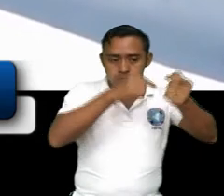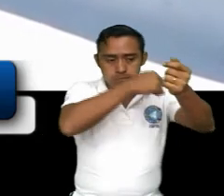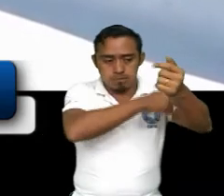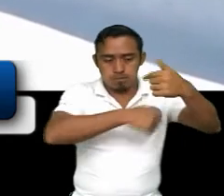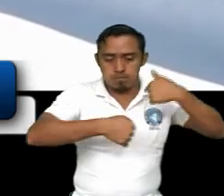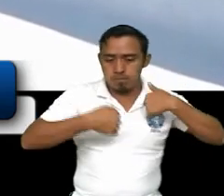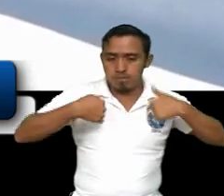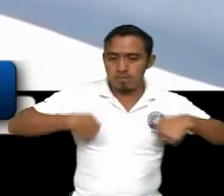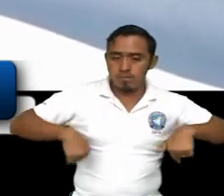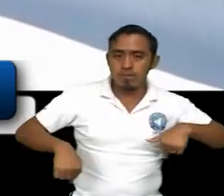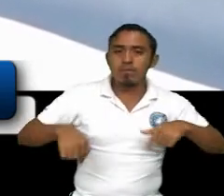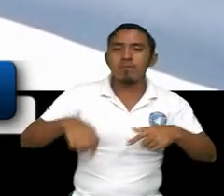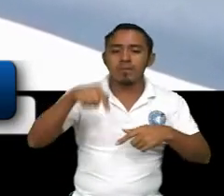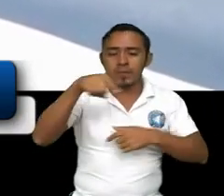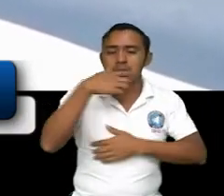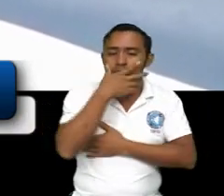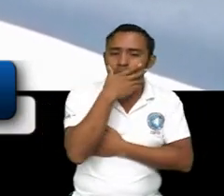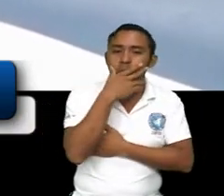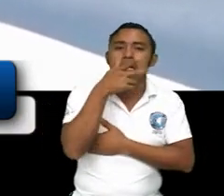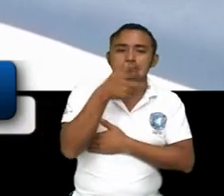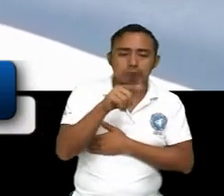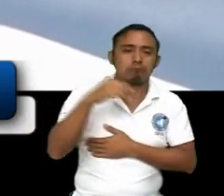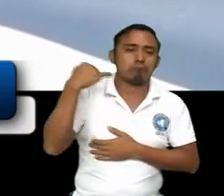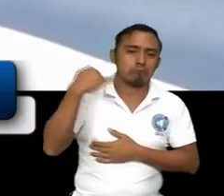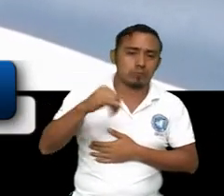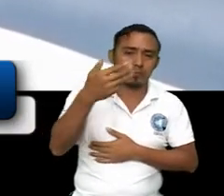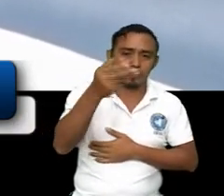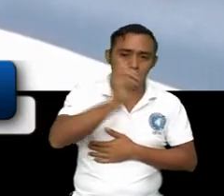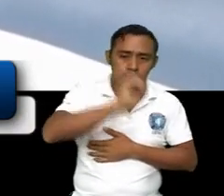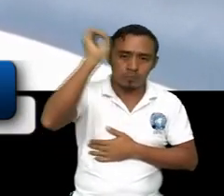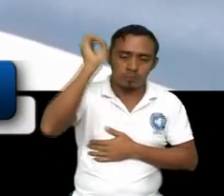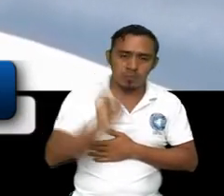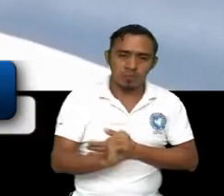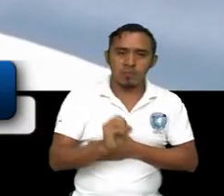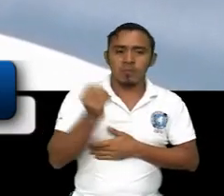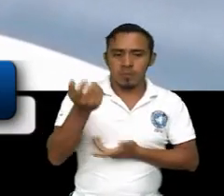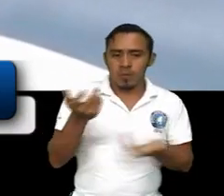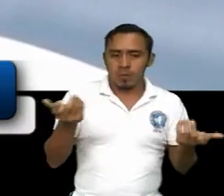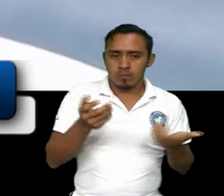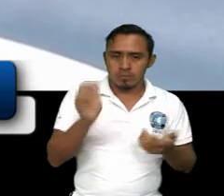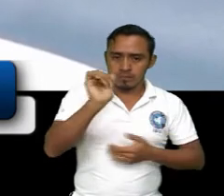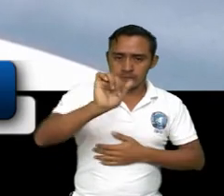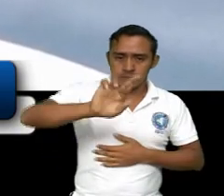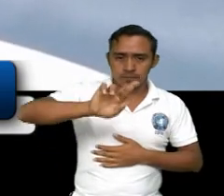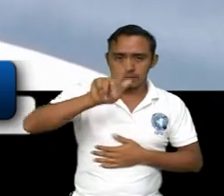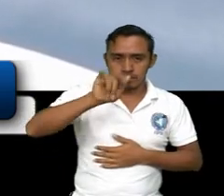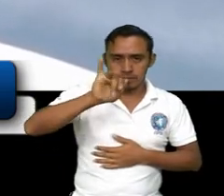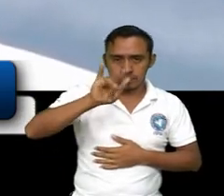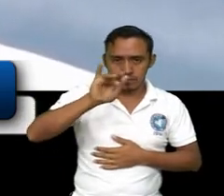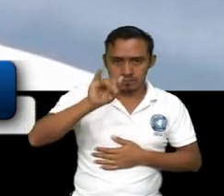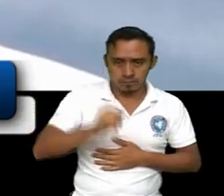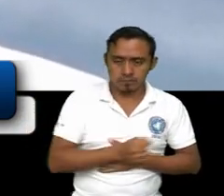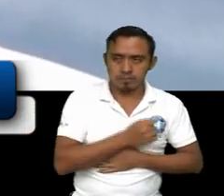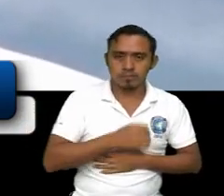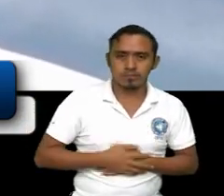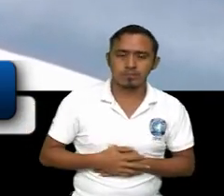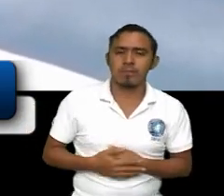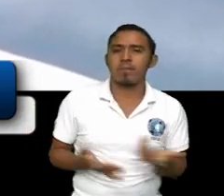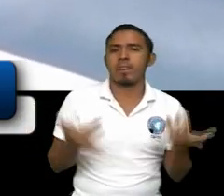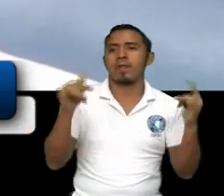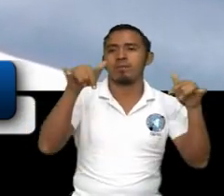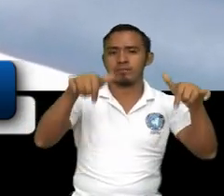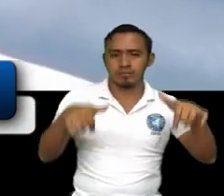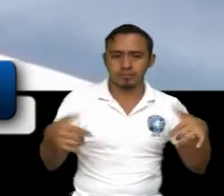esto si está en un 90% característico de una artritis en este joven ahora la forma el